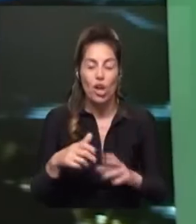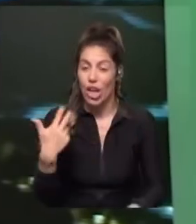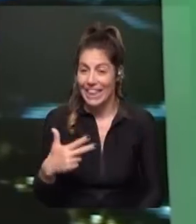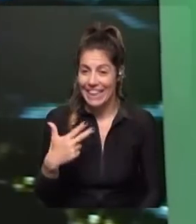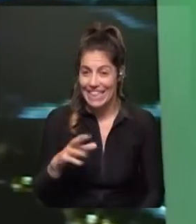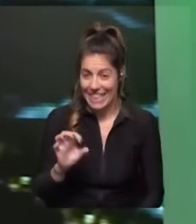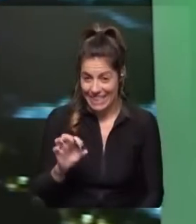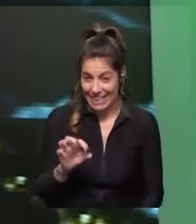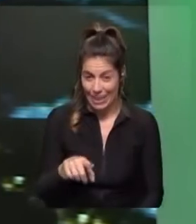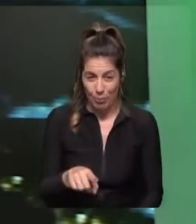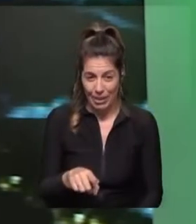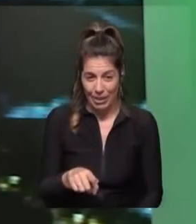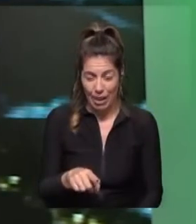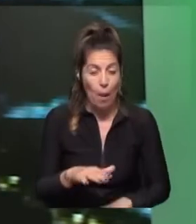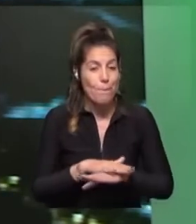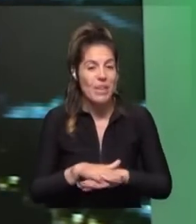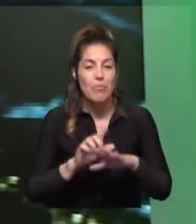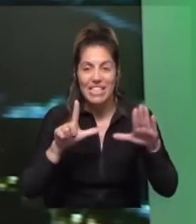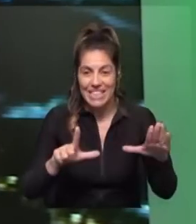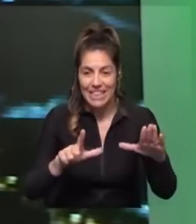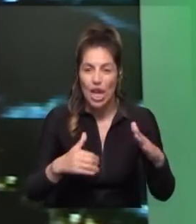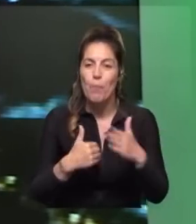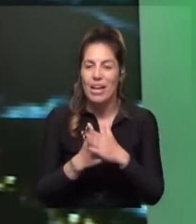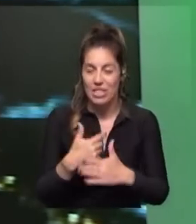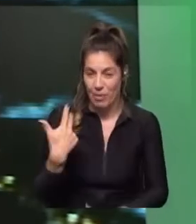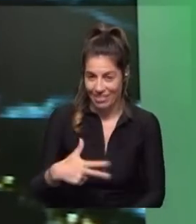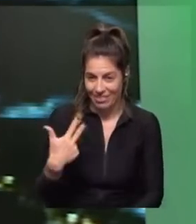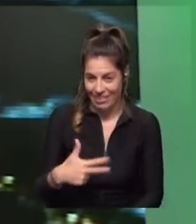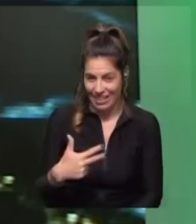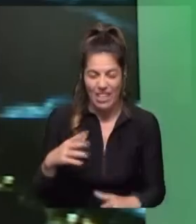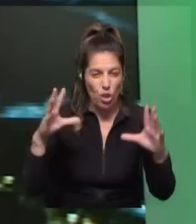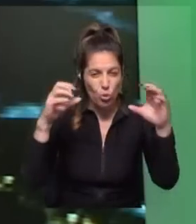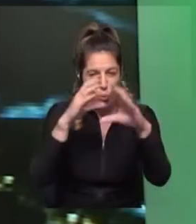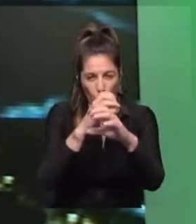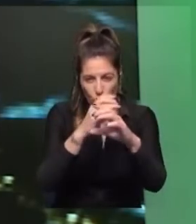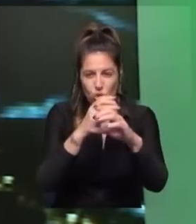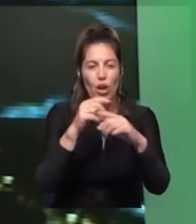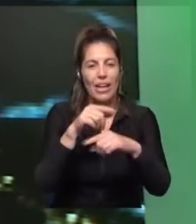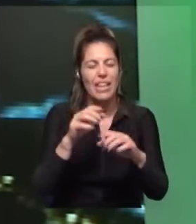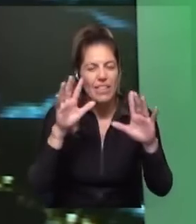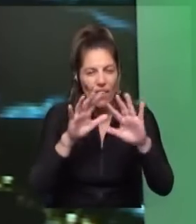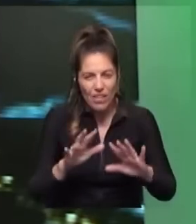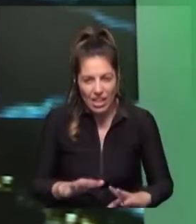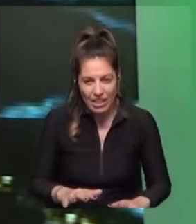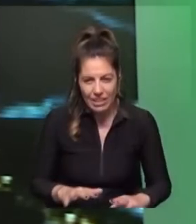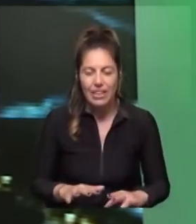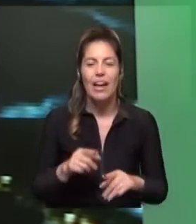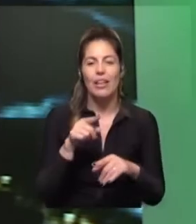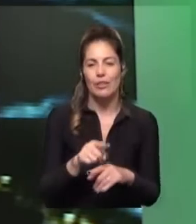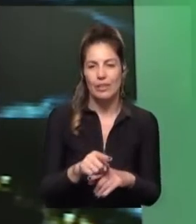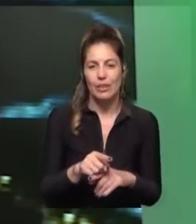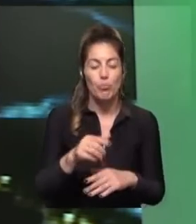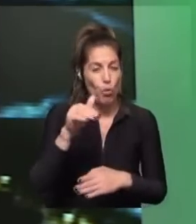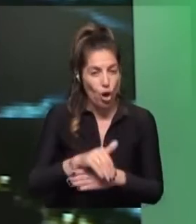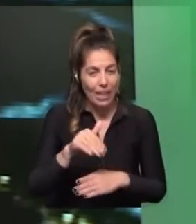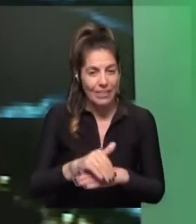de septiembre capital y cercanías mínima 7 máxima 13 duboso períodos de cubierto neblinas y bancos de niebla y